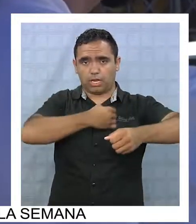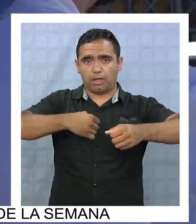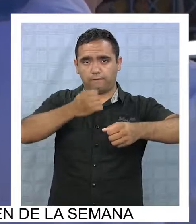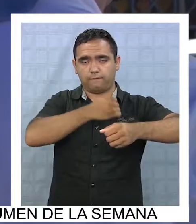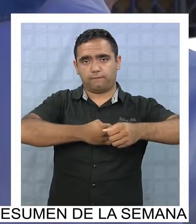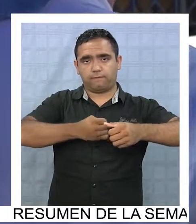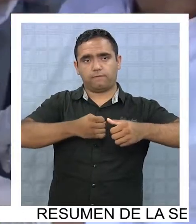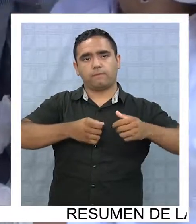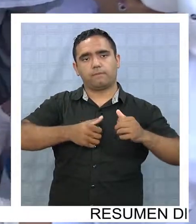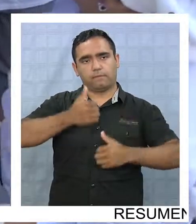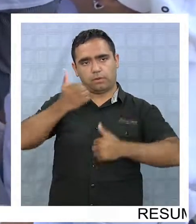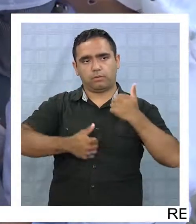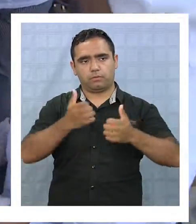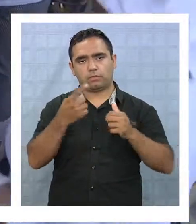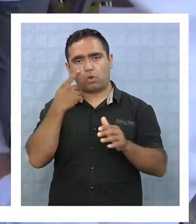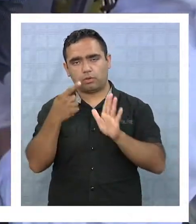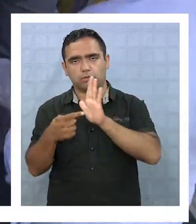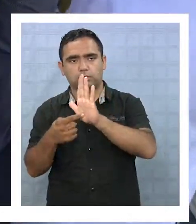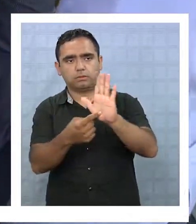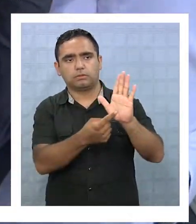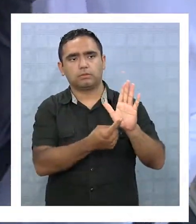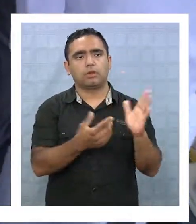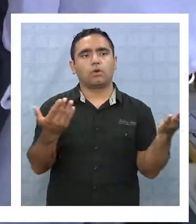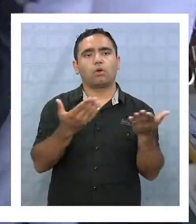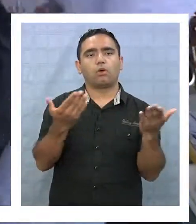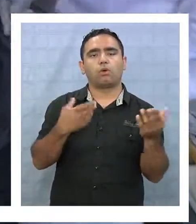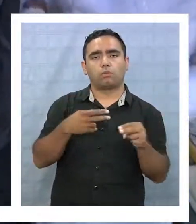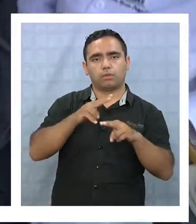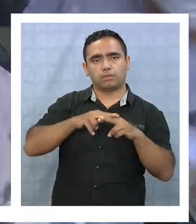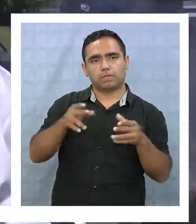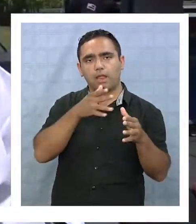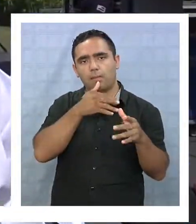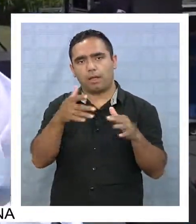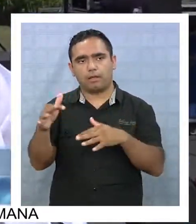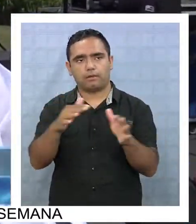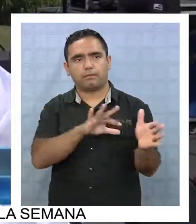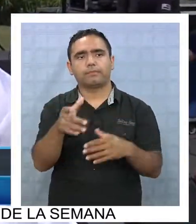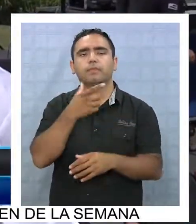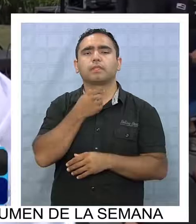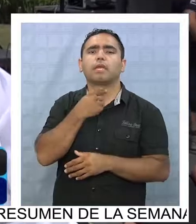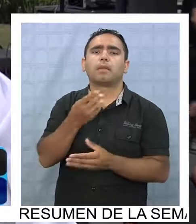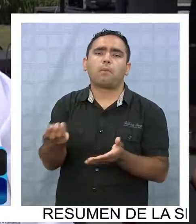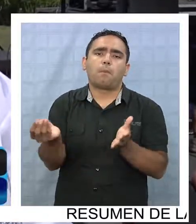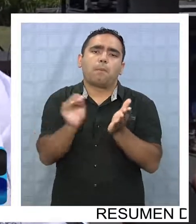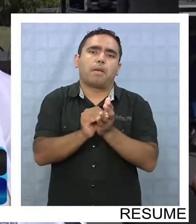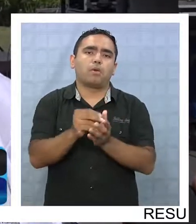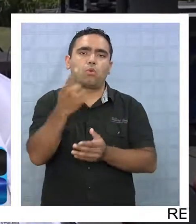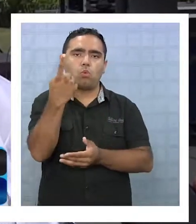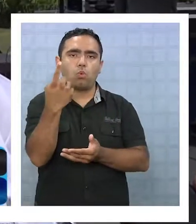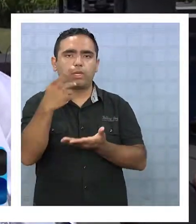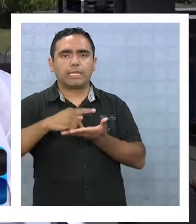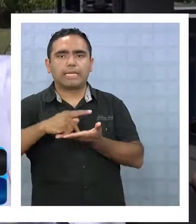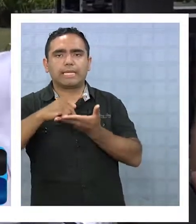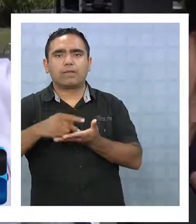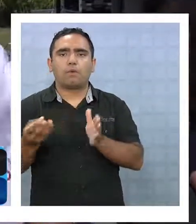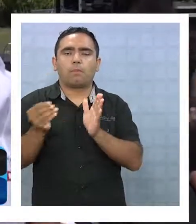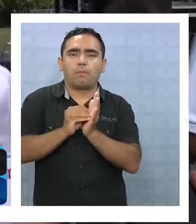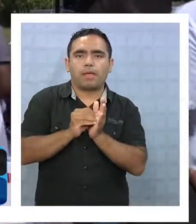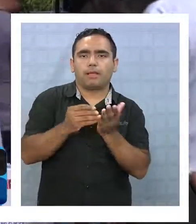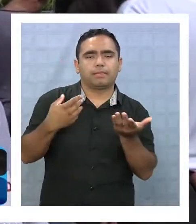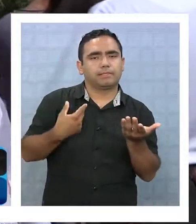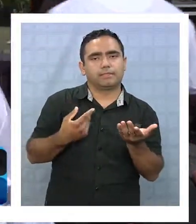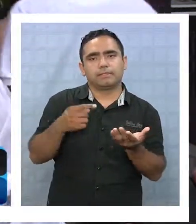encargado de dar a conocer las opciones que ofrecen los productos marinos. Queremos que se sumen a un kilo más de pescado por año, sí, ojalá